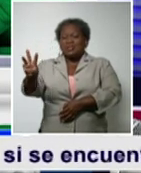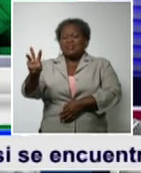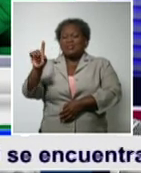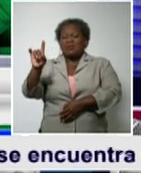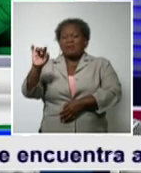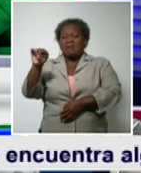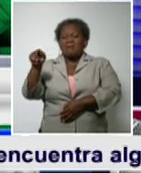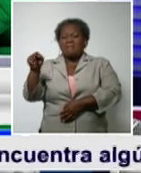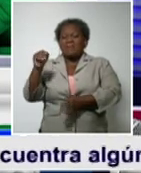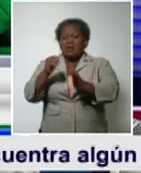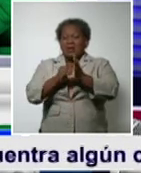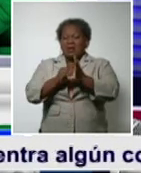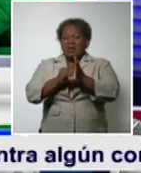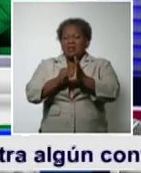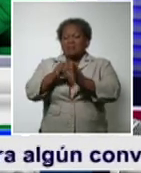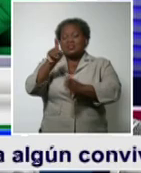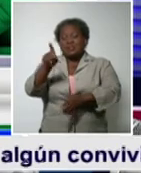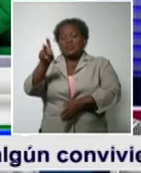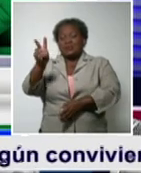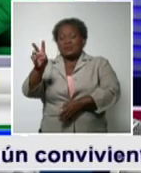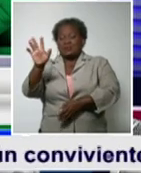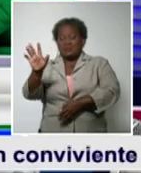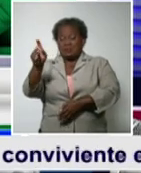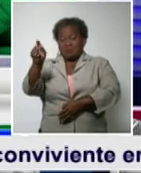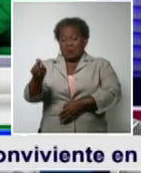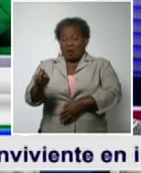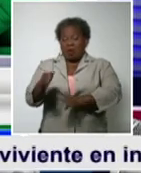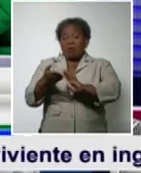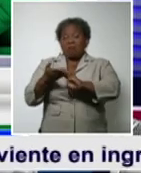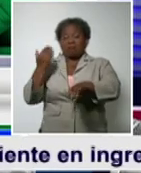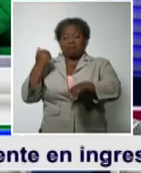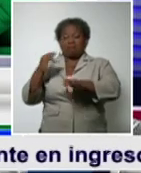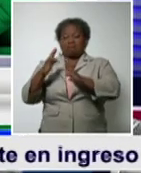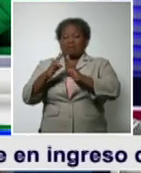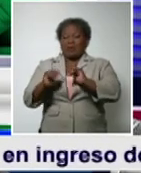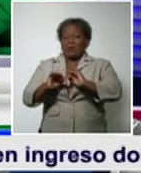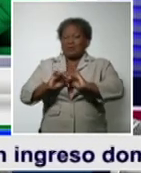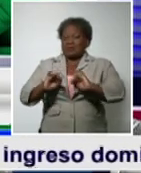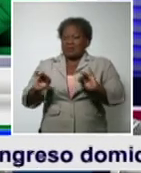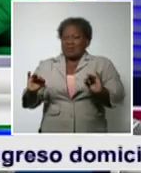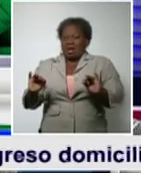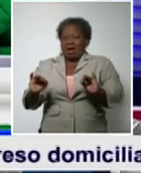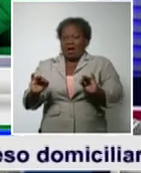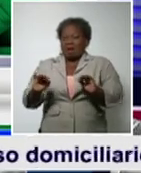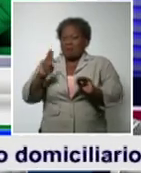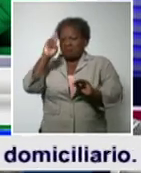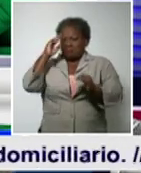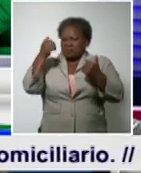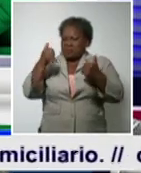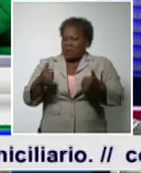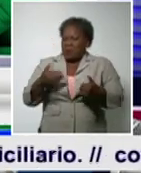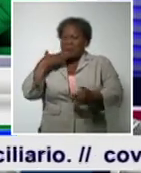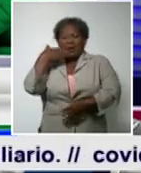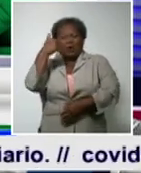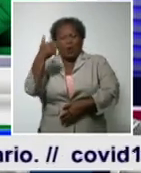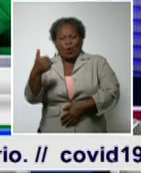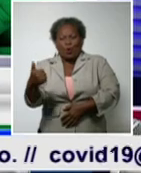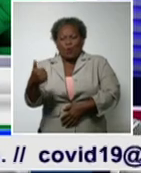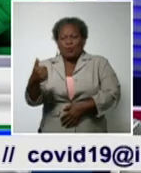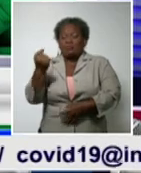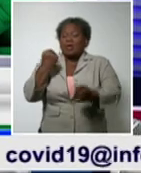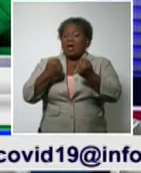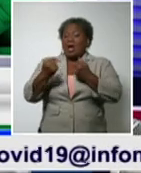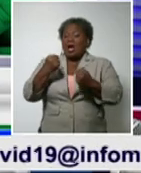39.125 pacientes, se han recuperado. Ya están dados de alta, unos alta clínica, otras alta